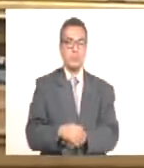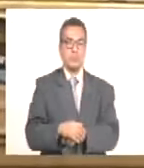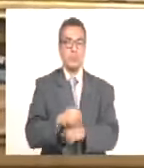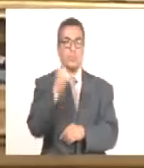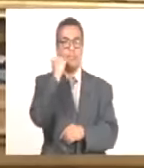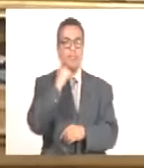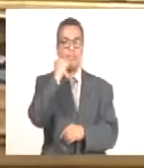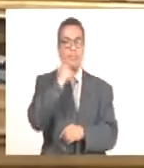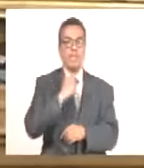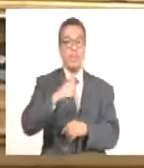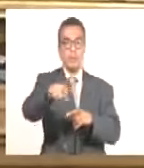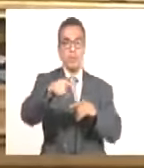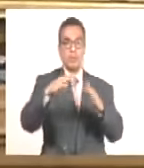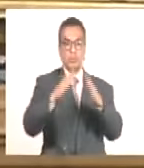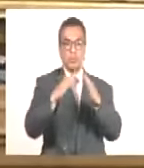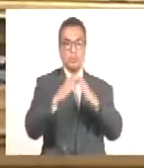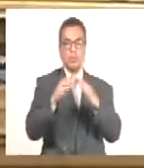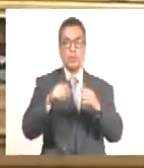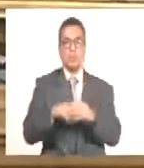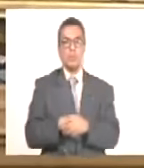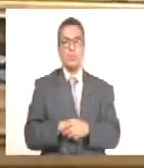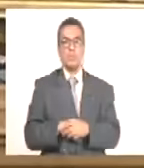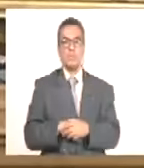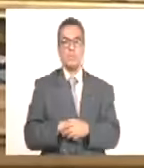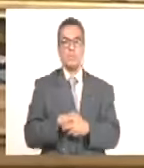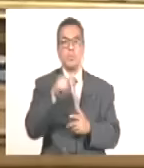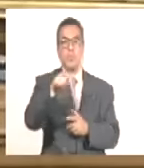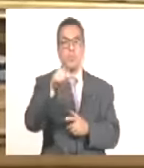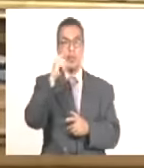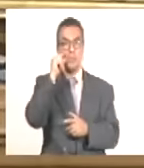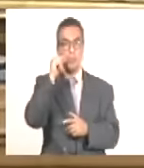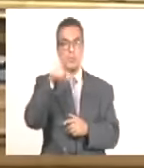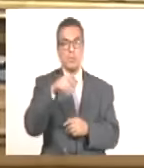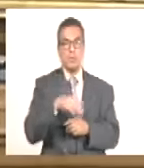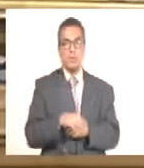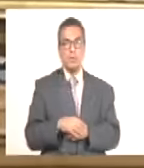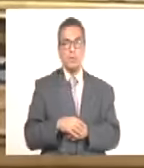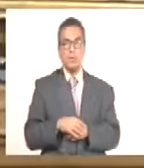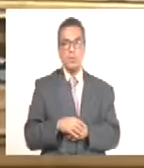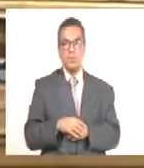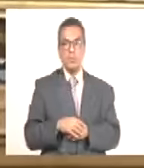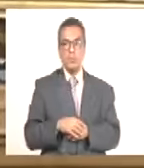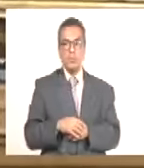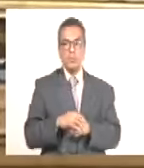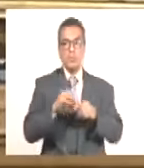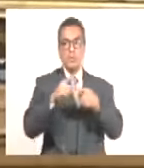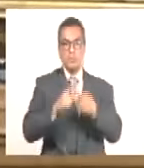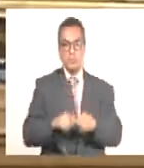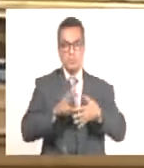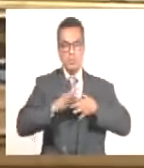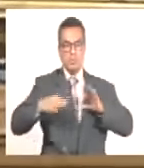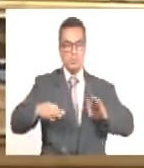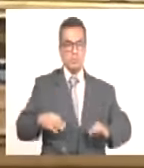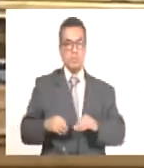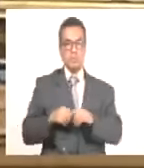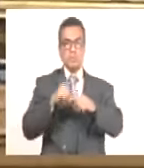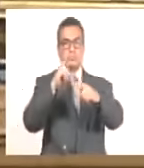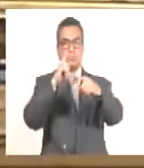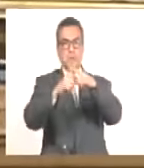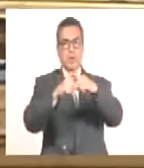abuso doméstico. Pero este señor, en su cuenta de la red